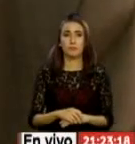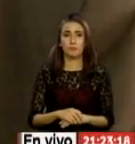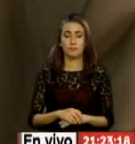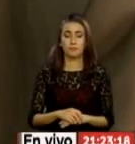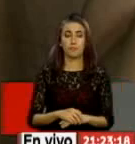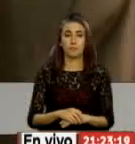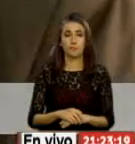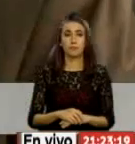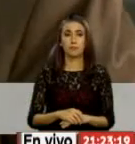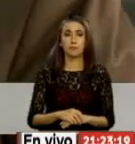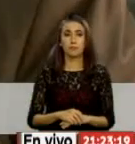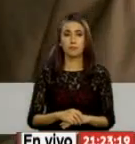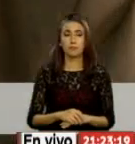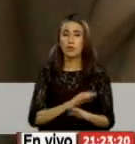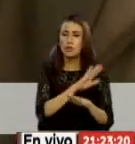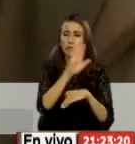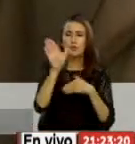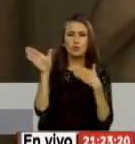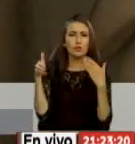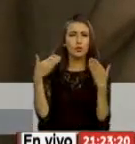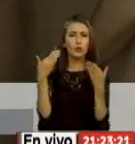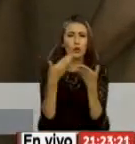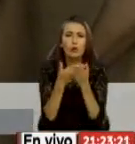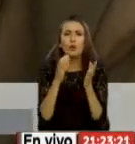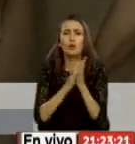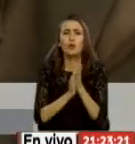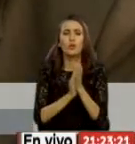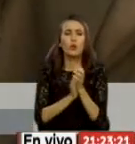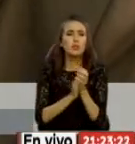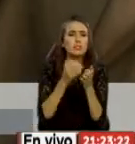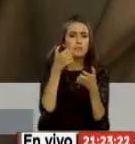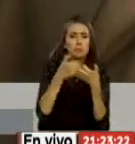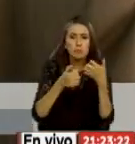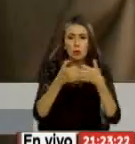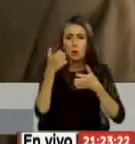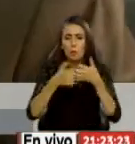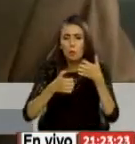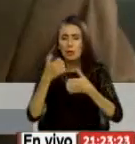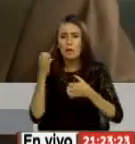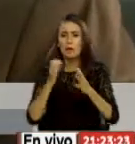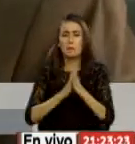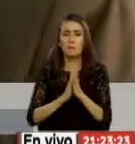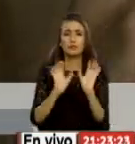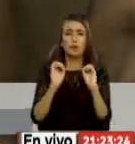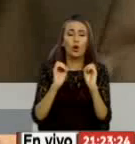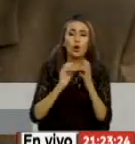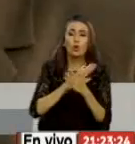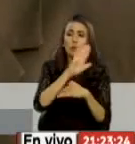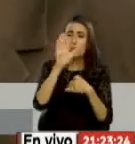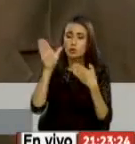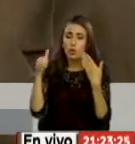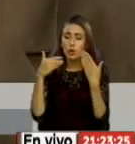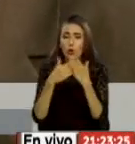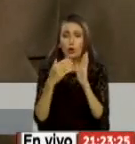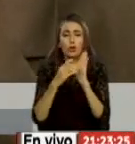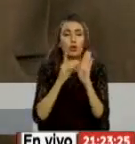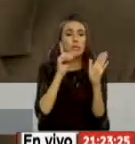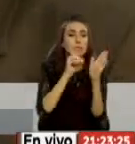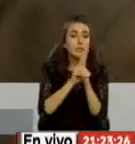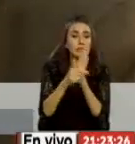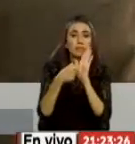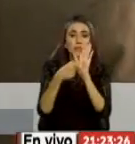Todas estas presunciones, estos indicios que habían en la etapa de